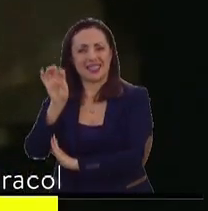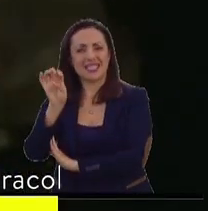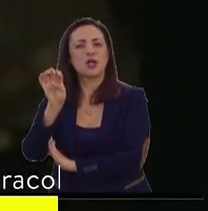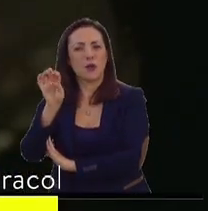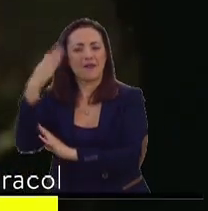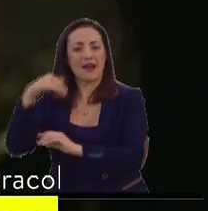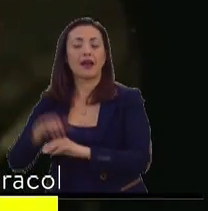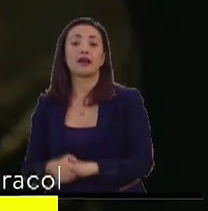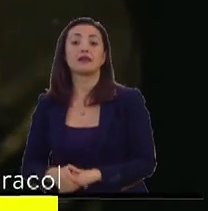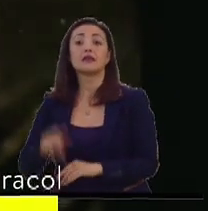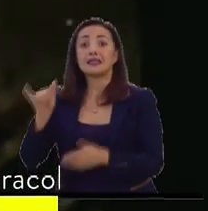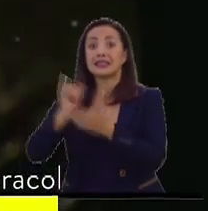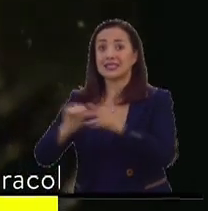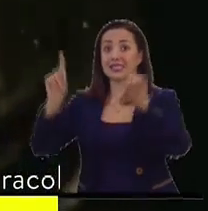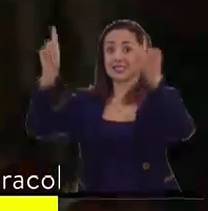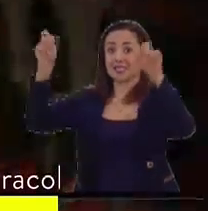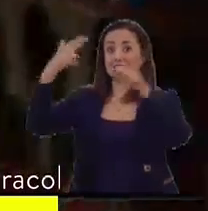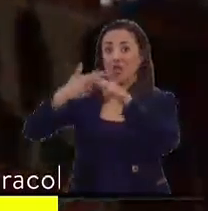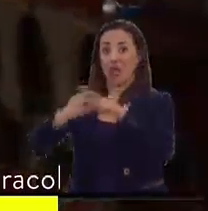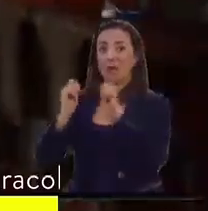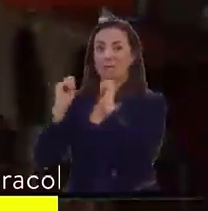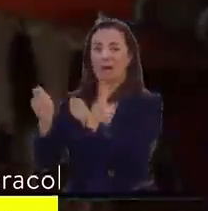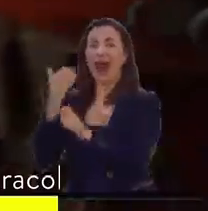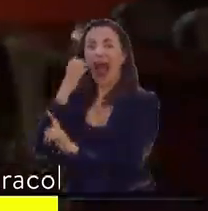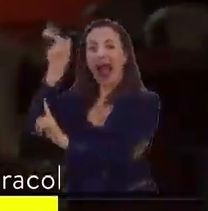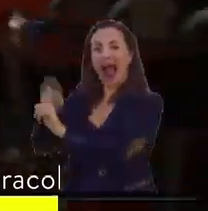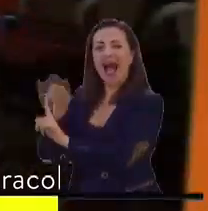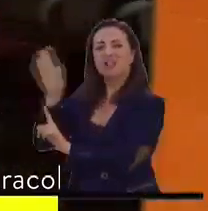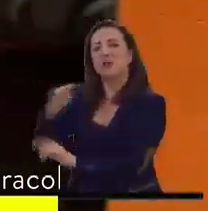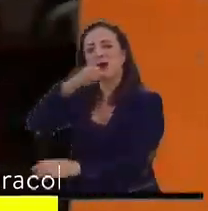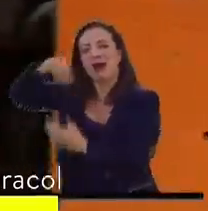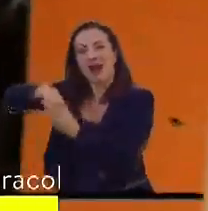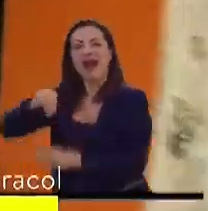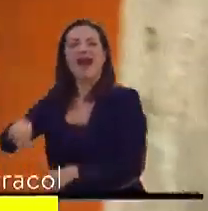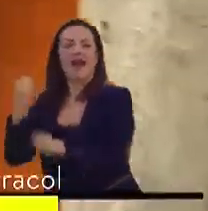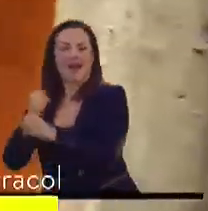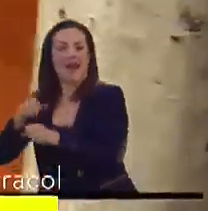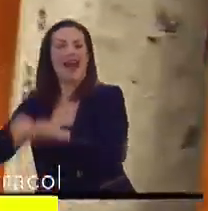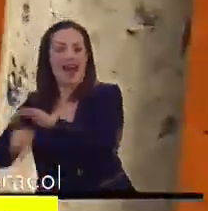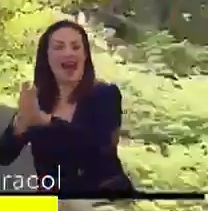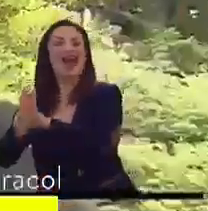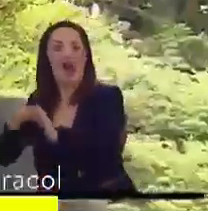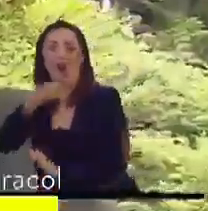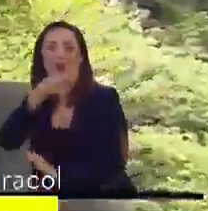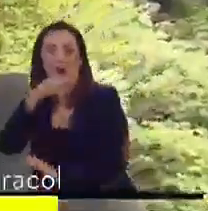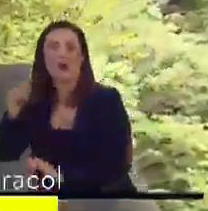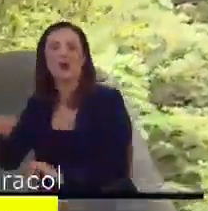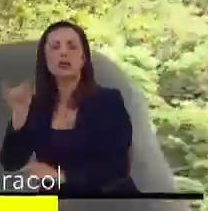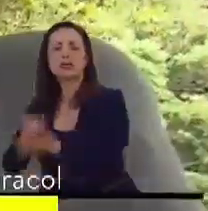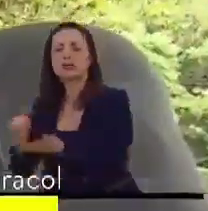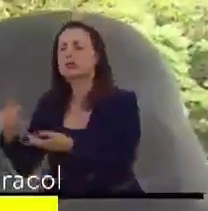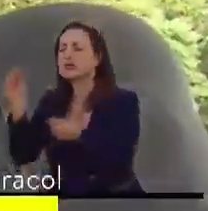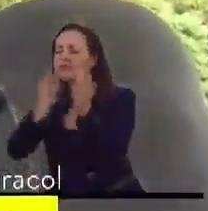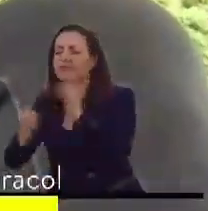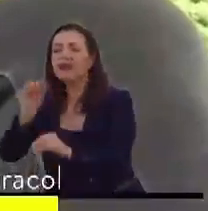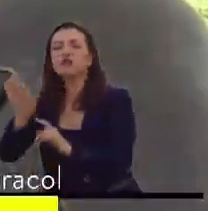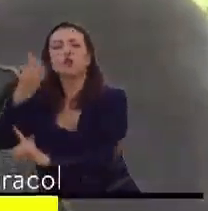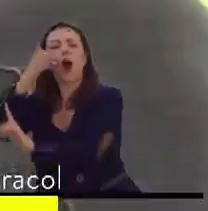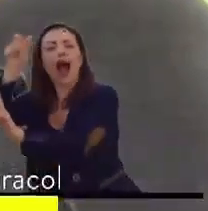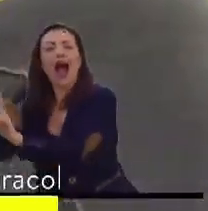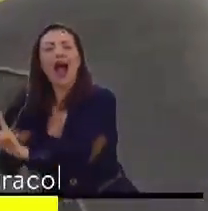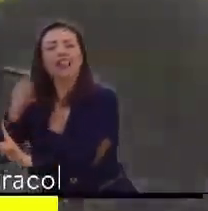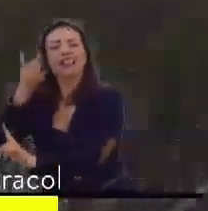especial titulado Los hijos del ICBF, la periodista de Noticias Caracol, Amy Ramírez Burgos, reconstruyó la historia de Diana Baloy, quien